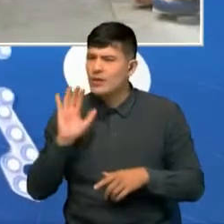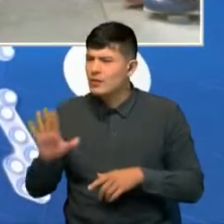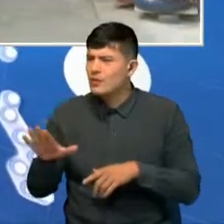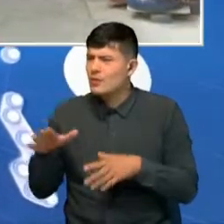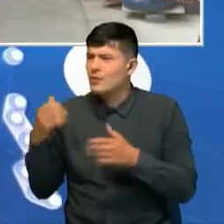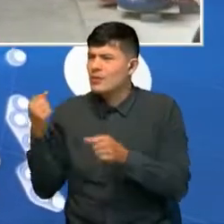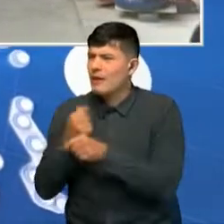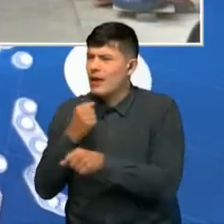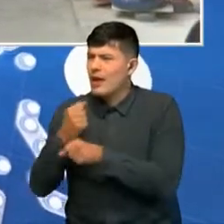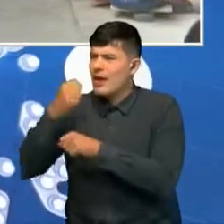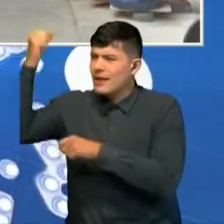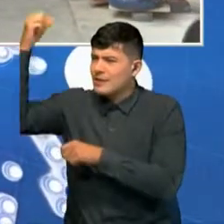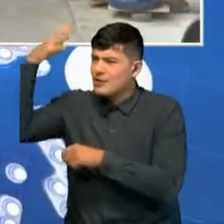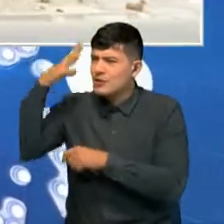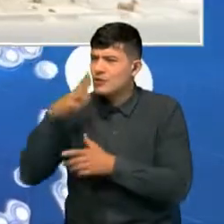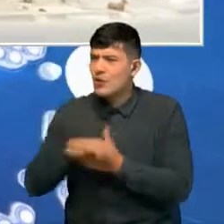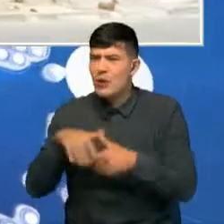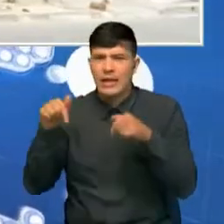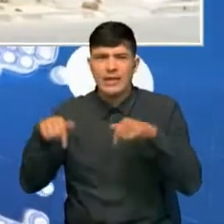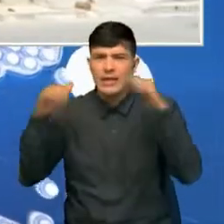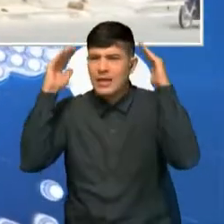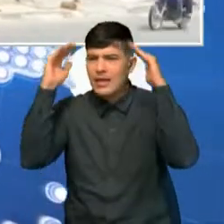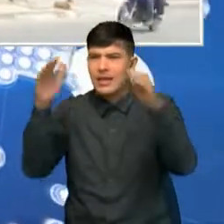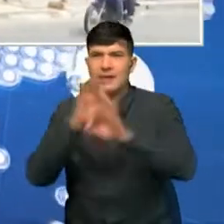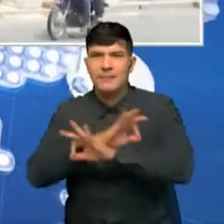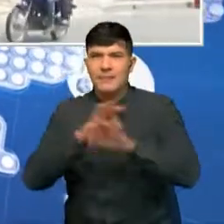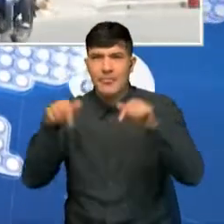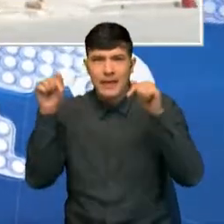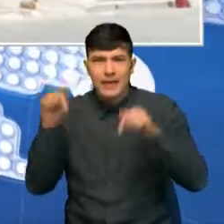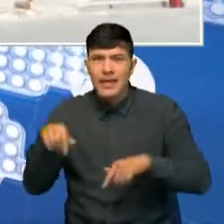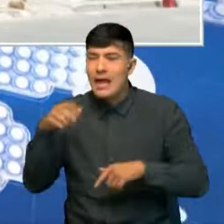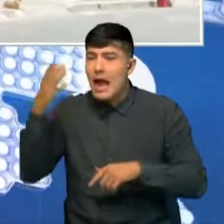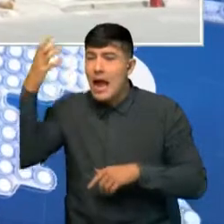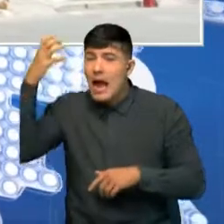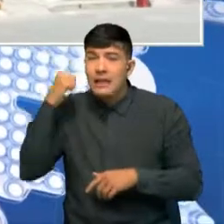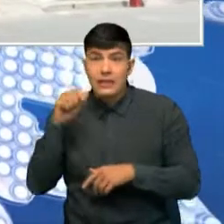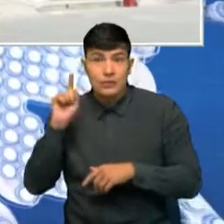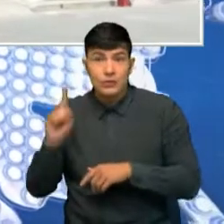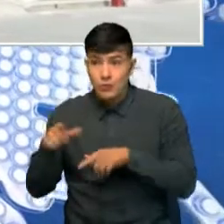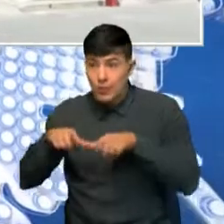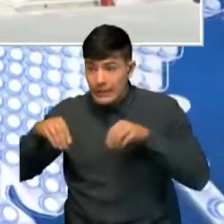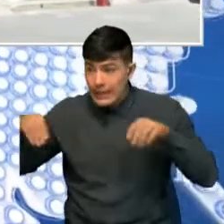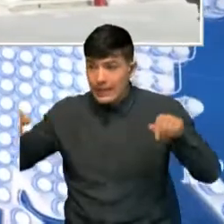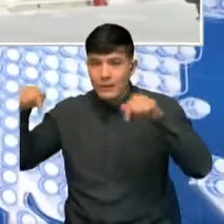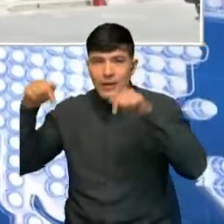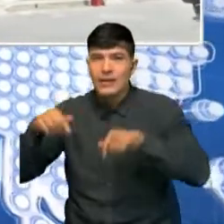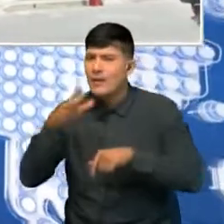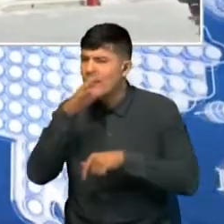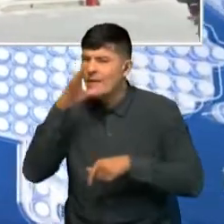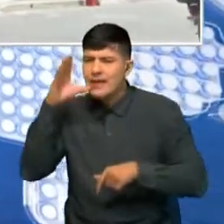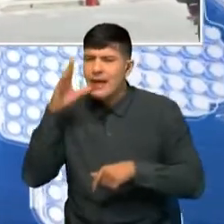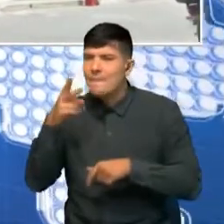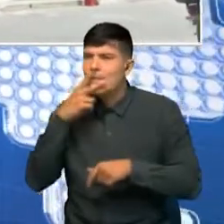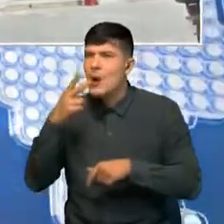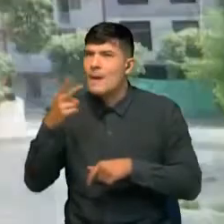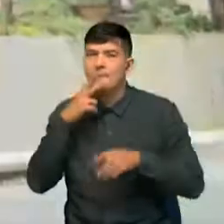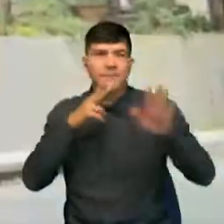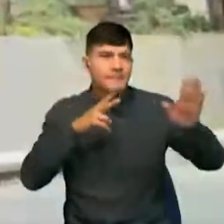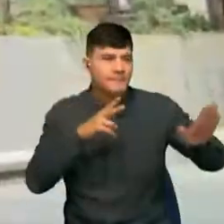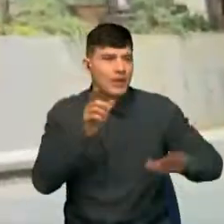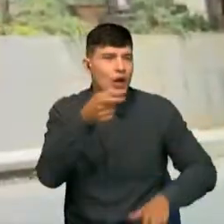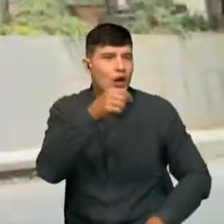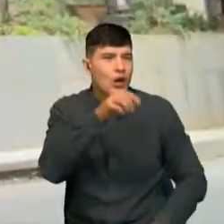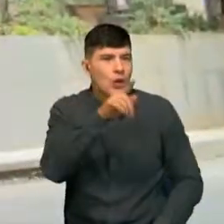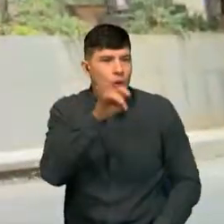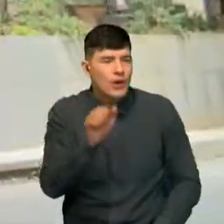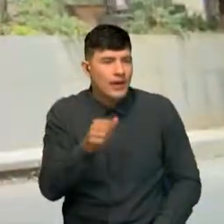rayo del sol y al agua porque aquí no había techo ni nada. Era una tabacalera, una finca, solamente cultivaban tabaco. Doña Gloria Amparo, hablemos un poco